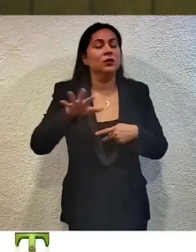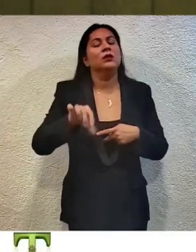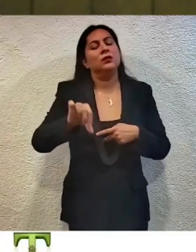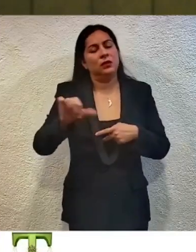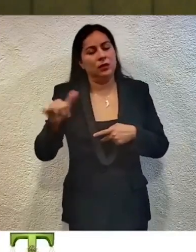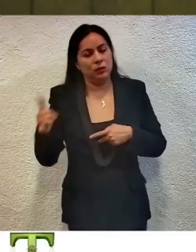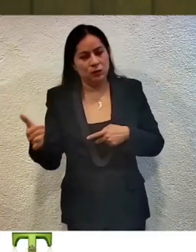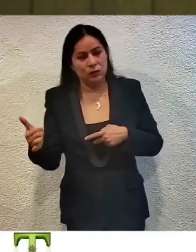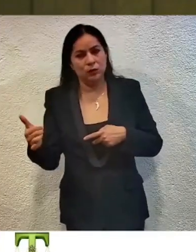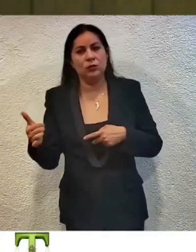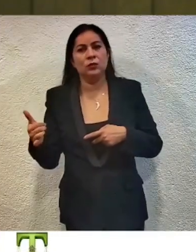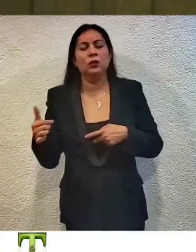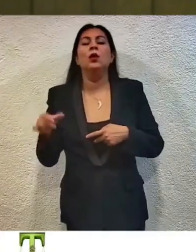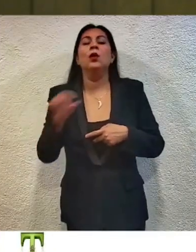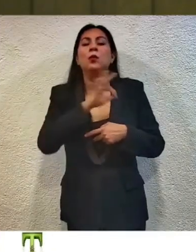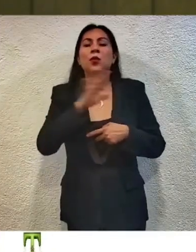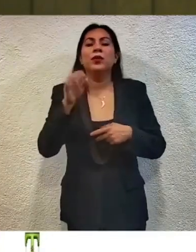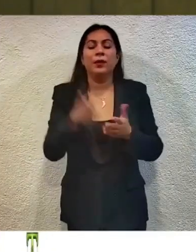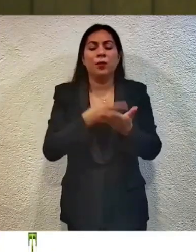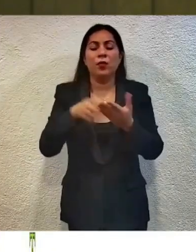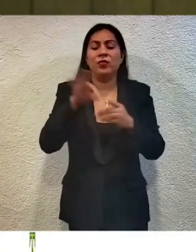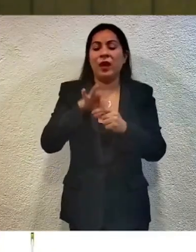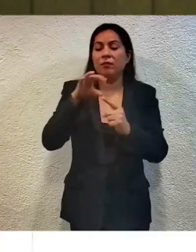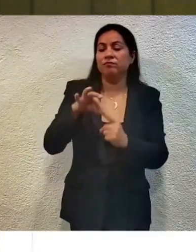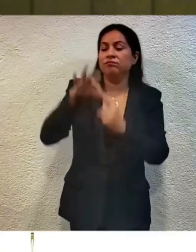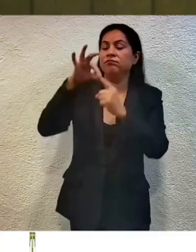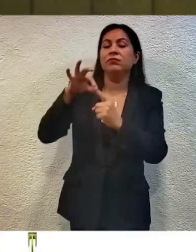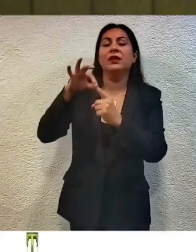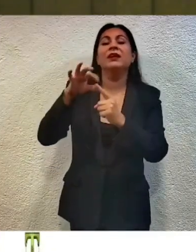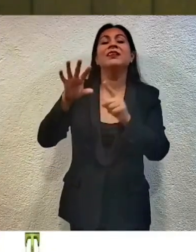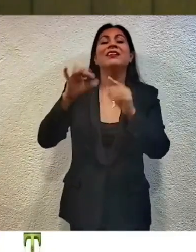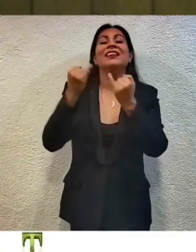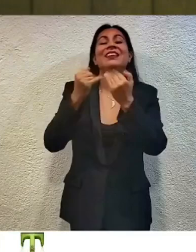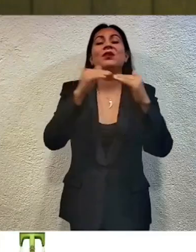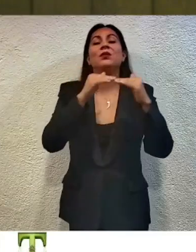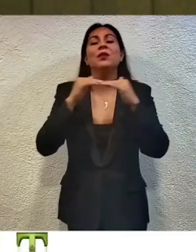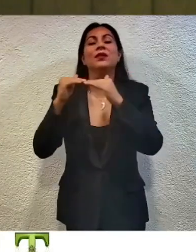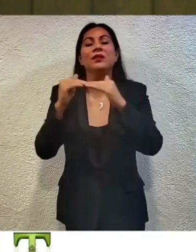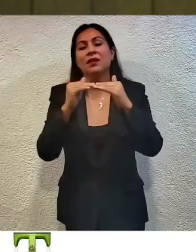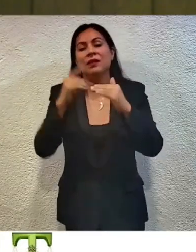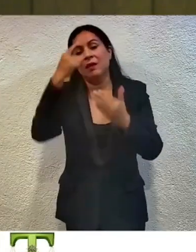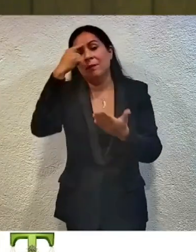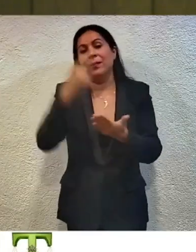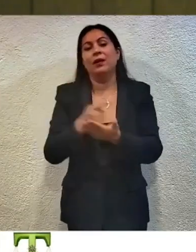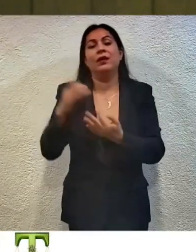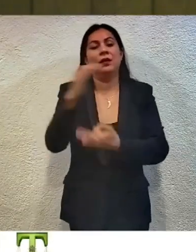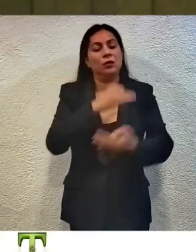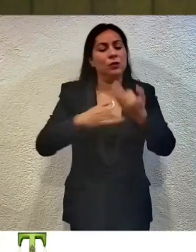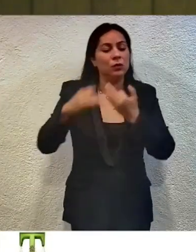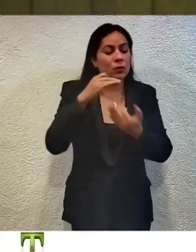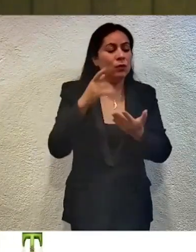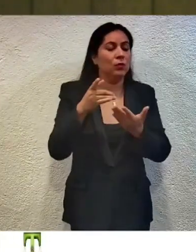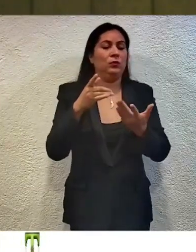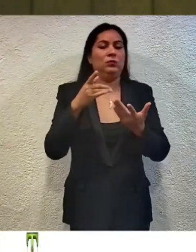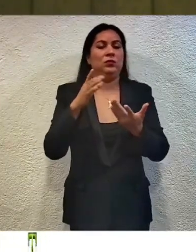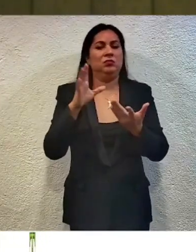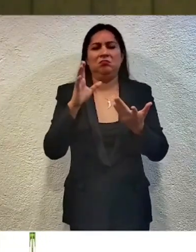otros, poder ser votada en condiciones de paridad para todos los cargos de elección